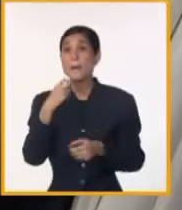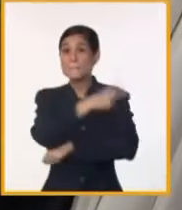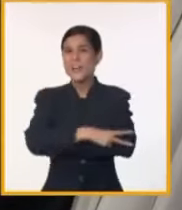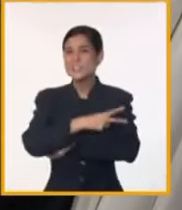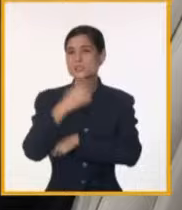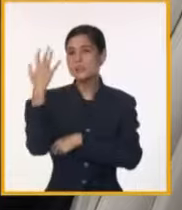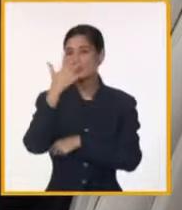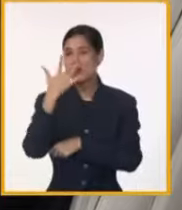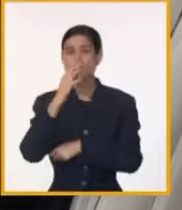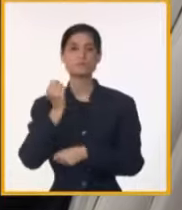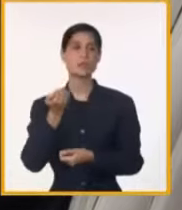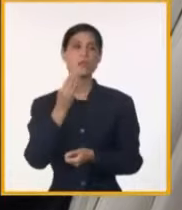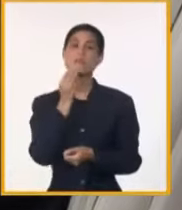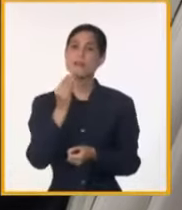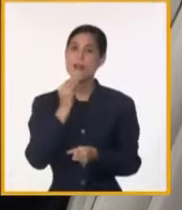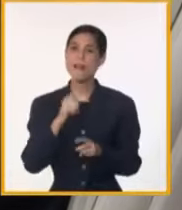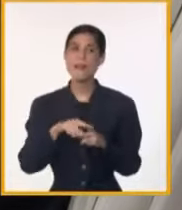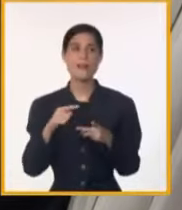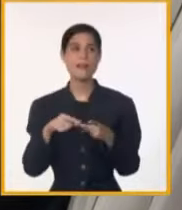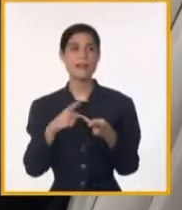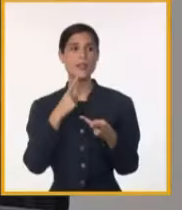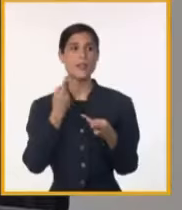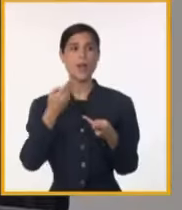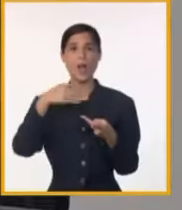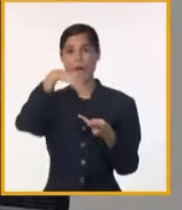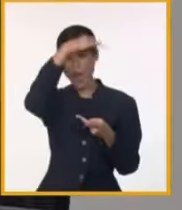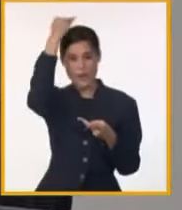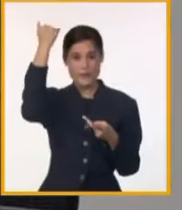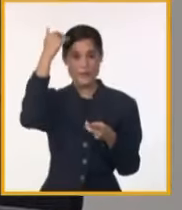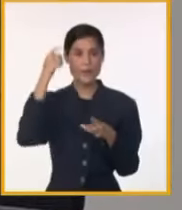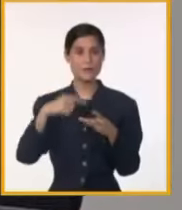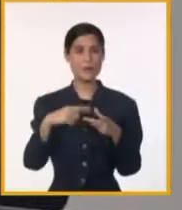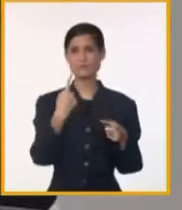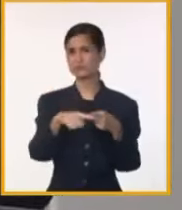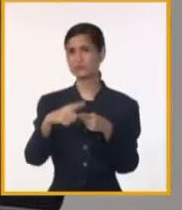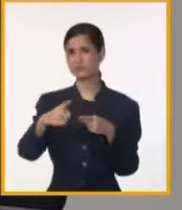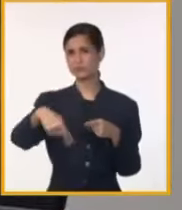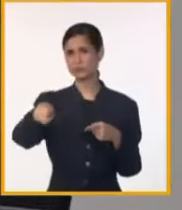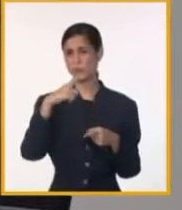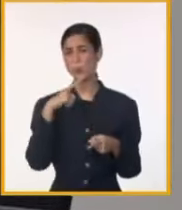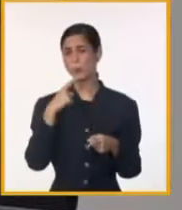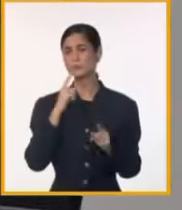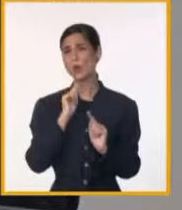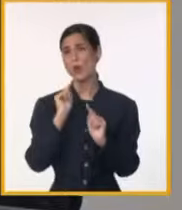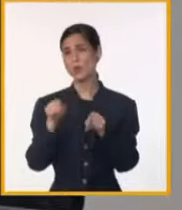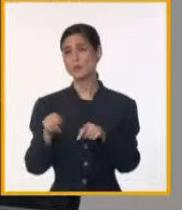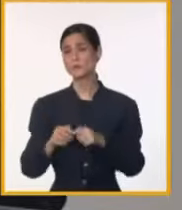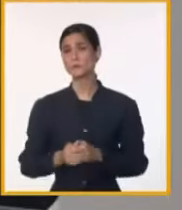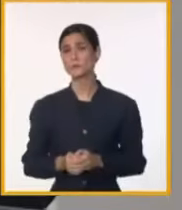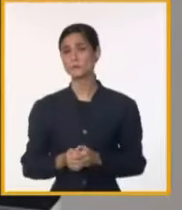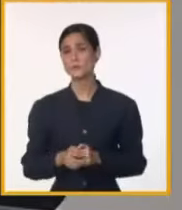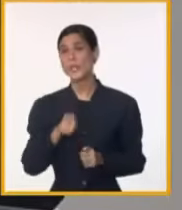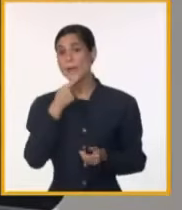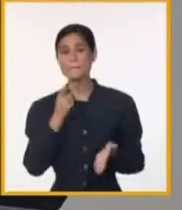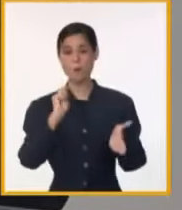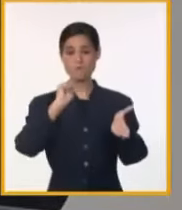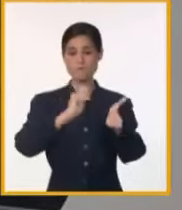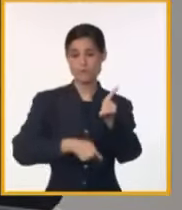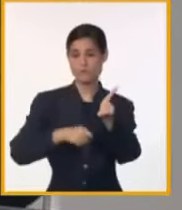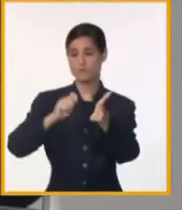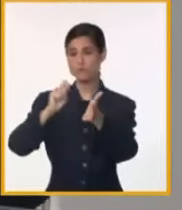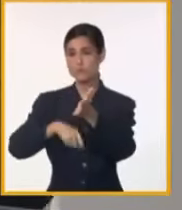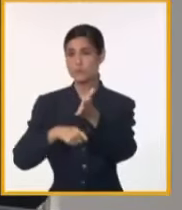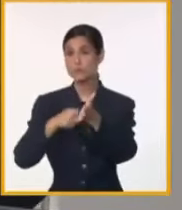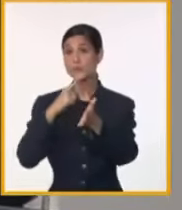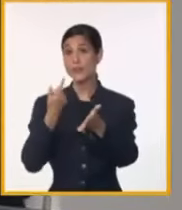Árabes Trump inició Los acuerdos de Abraham y aquello iba viento en popa firmaron la paz varios